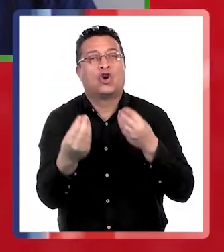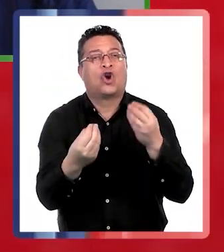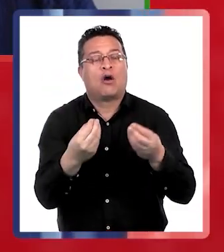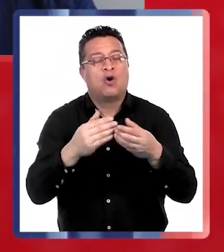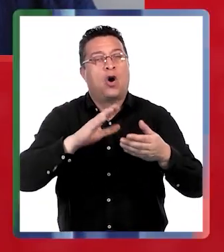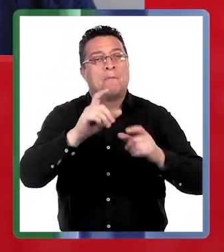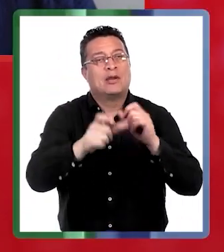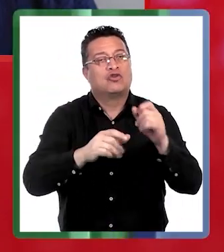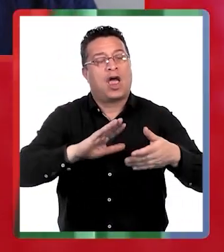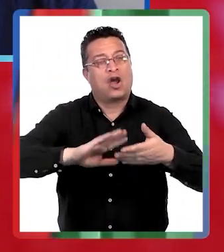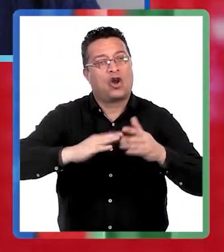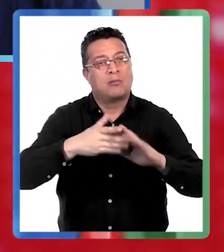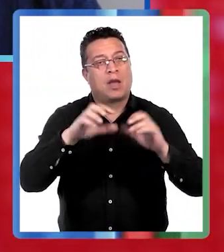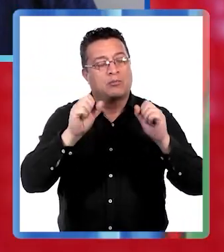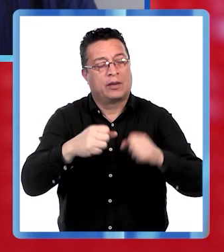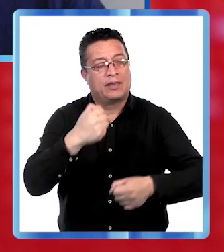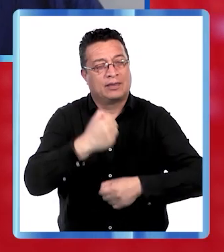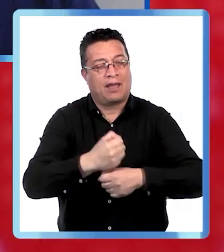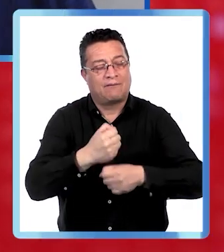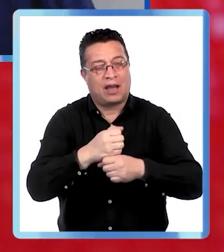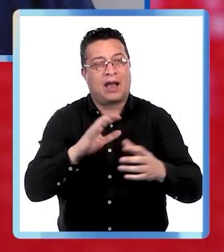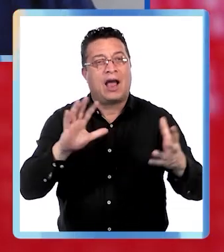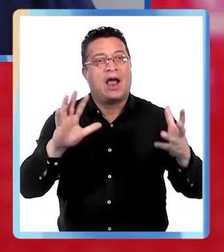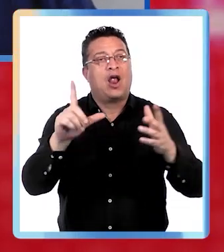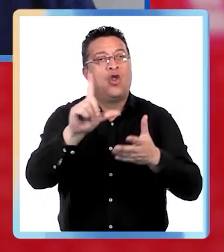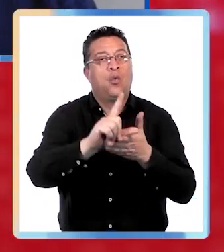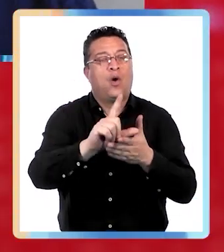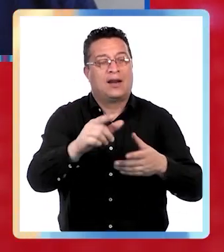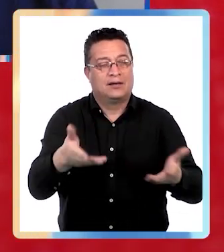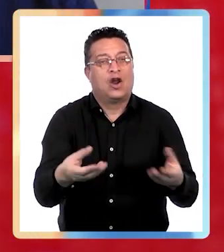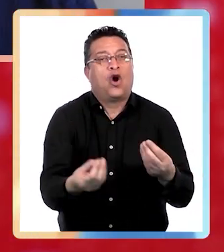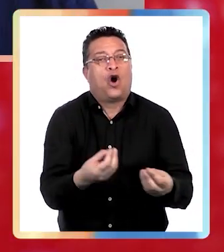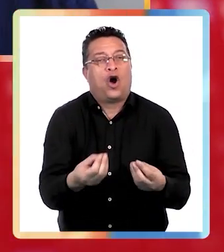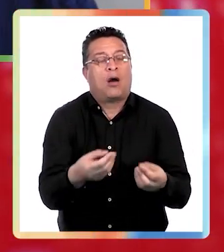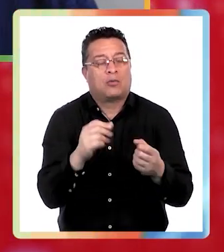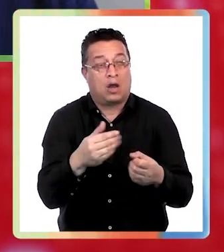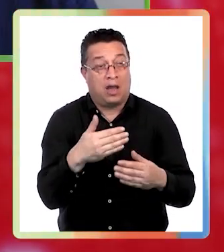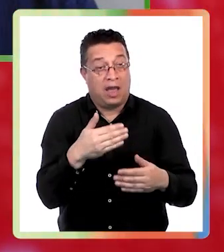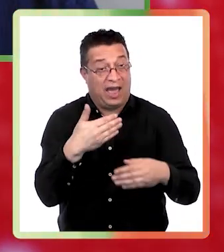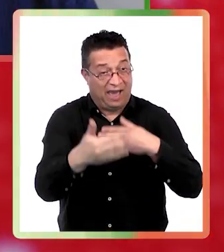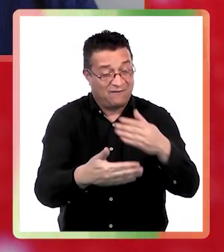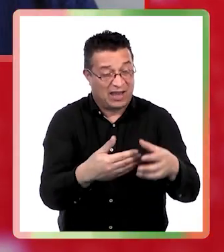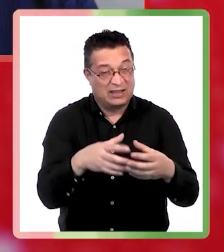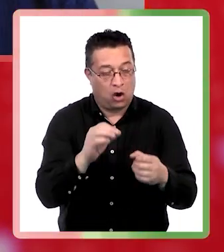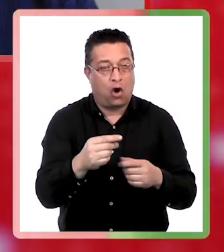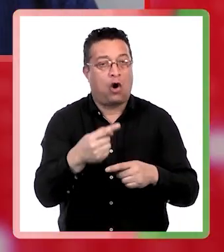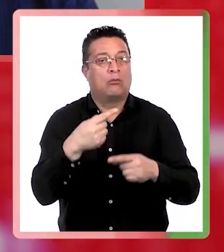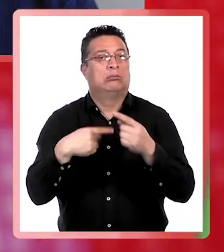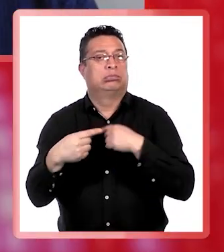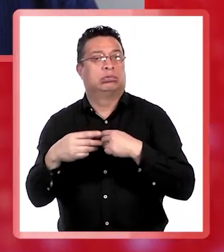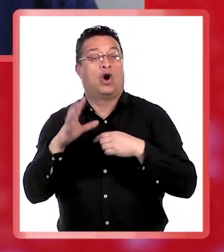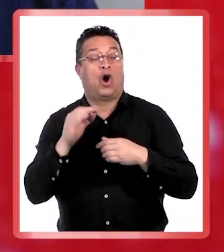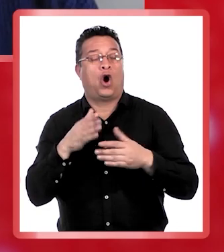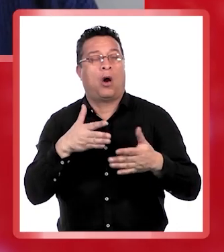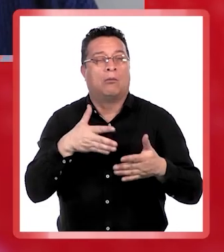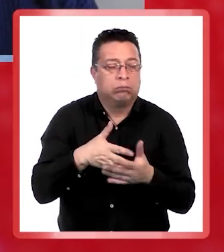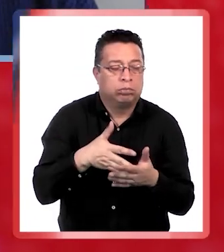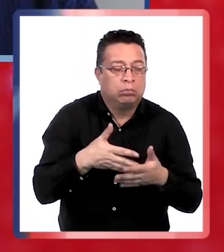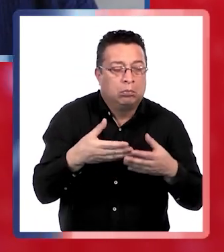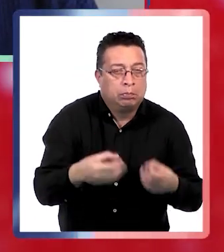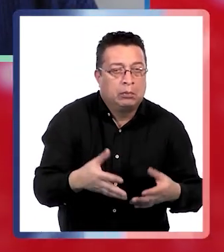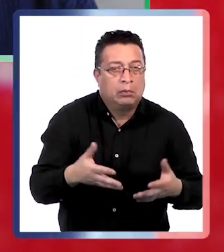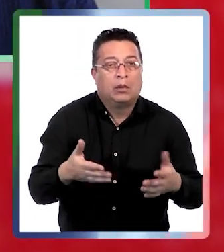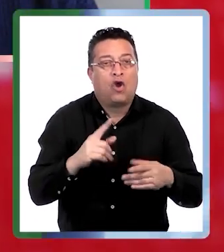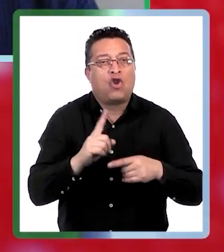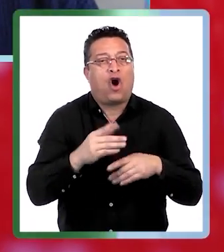de la comunidad se desenvuelven en el espacio laboral? ¿Existen avances notorios o aún hay un retroceso o quizás estamos